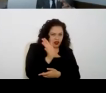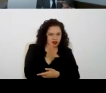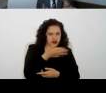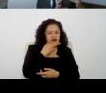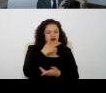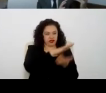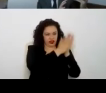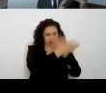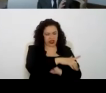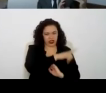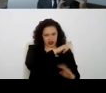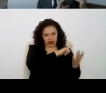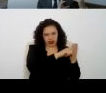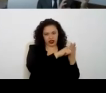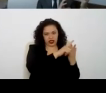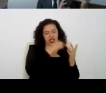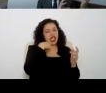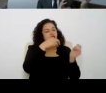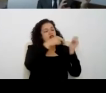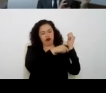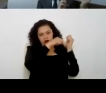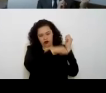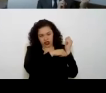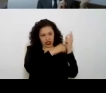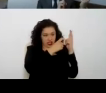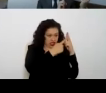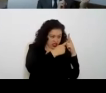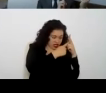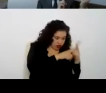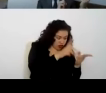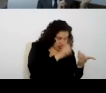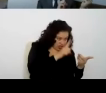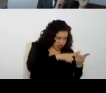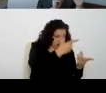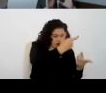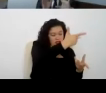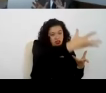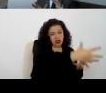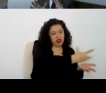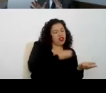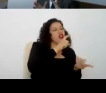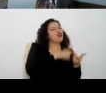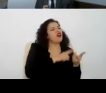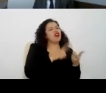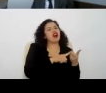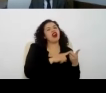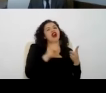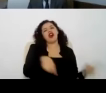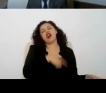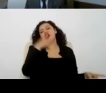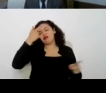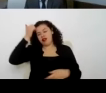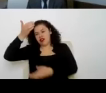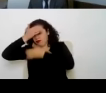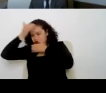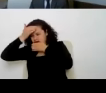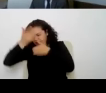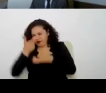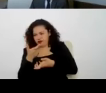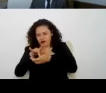busca ocultar el origen de ciertos recursos, en el financiamiento al terrorismo